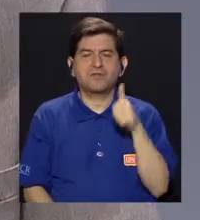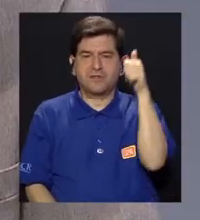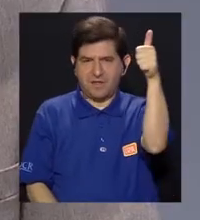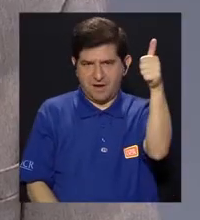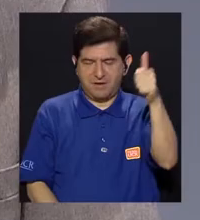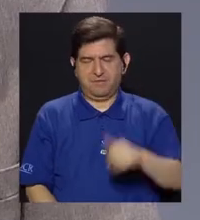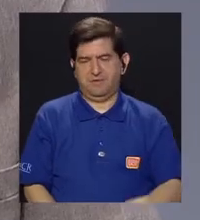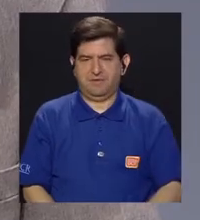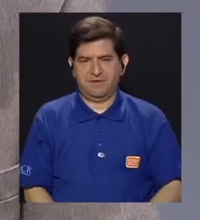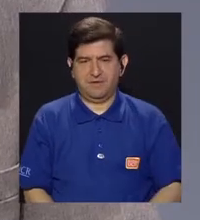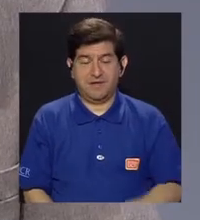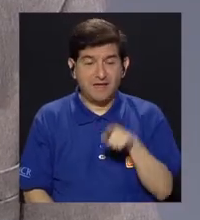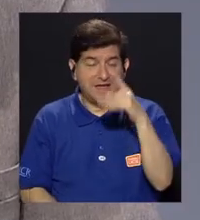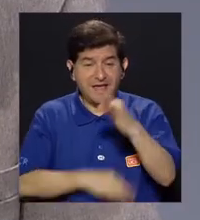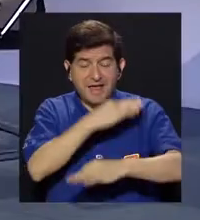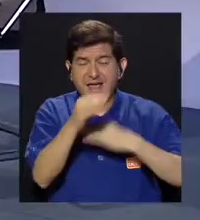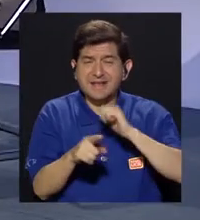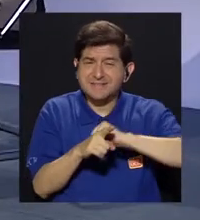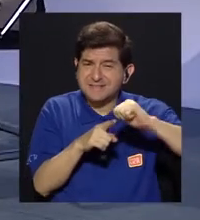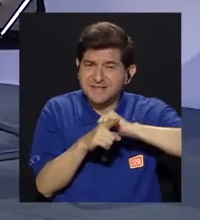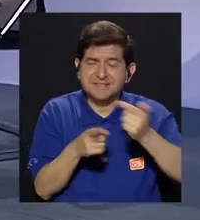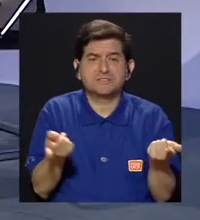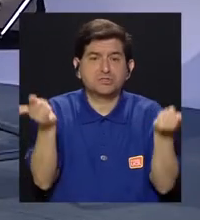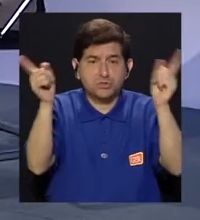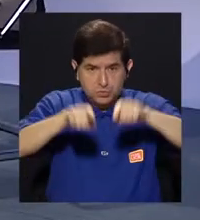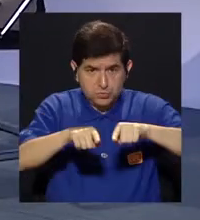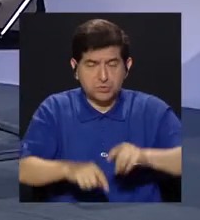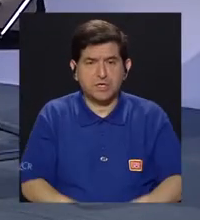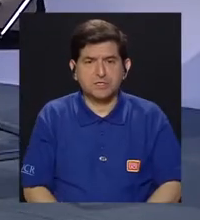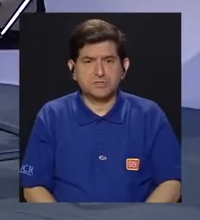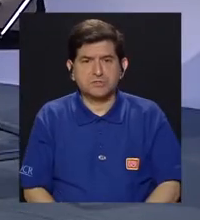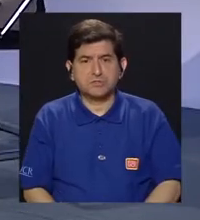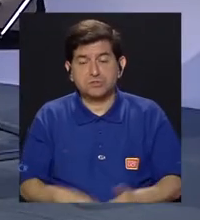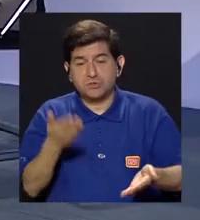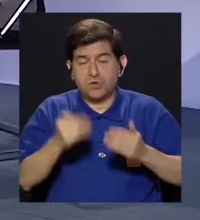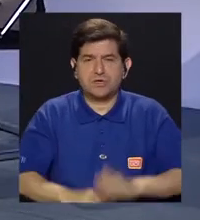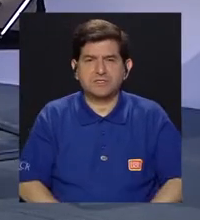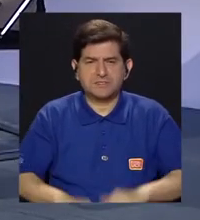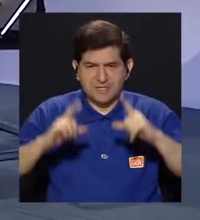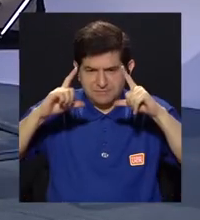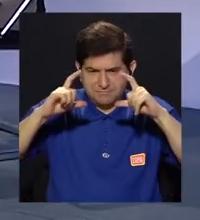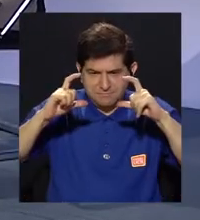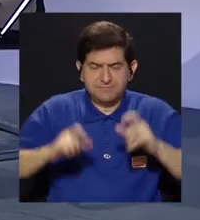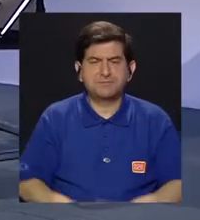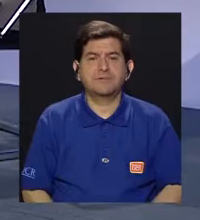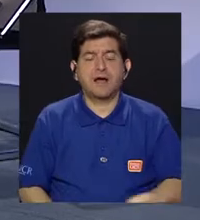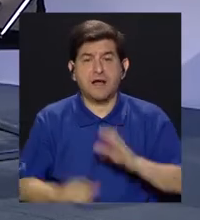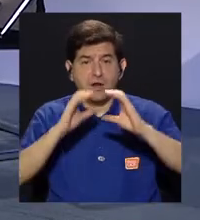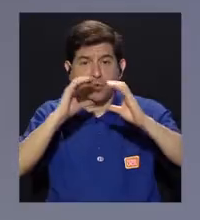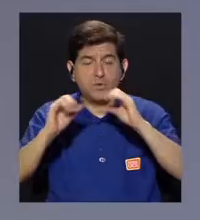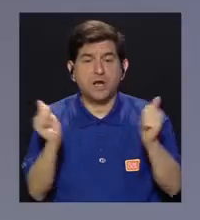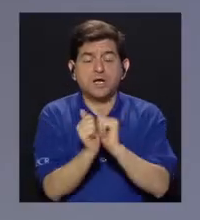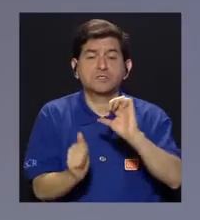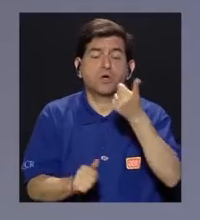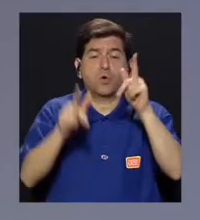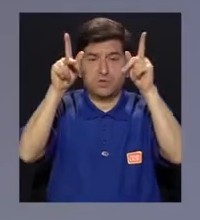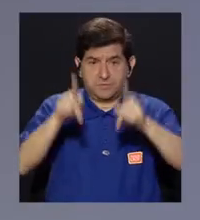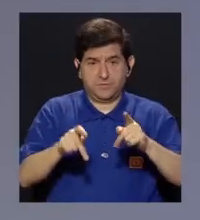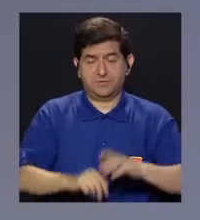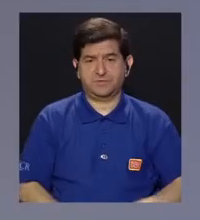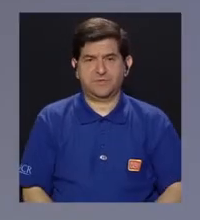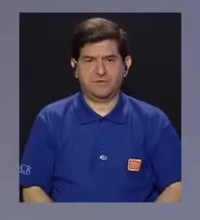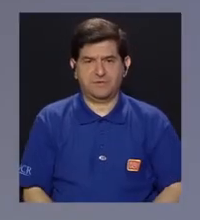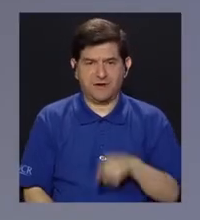alajuelense y ese tipo de prácticas también se dan en el marco de capturas de pantalla alrededor de conversaciones que se tienen con otras personas así que creo que